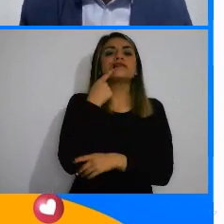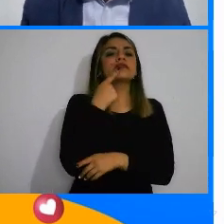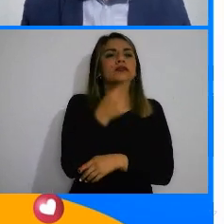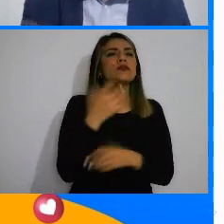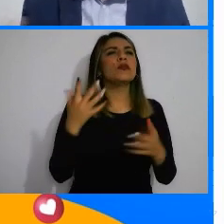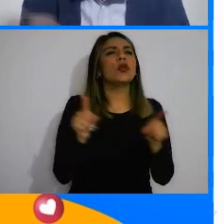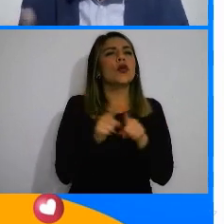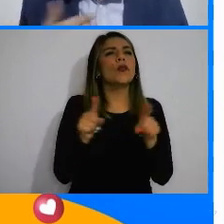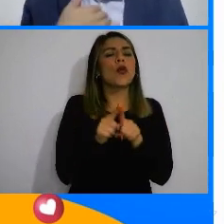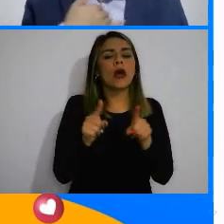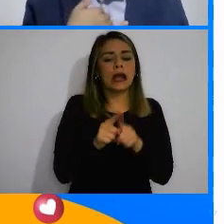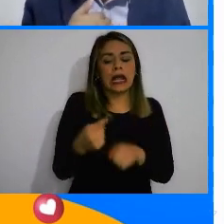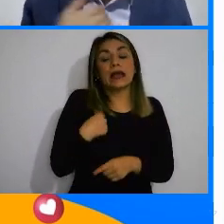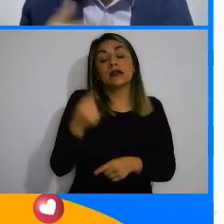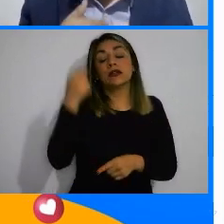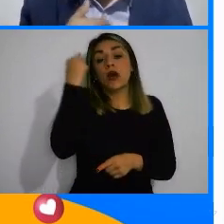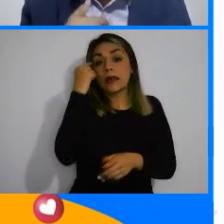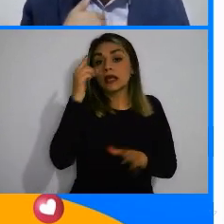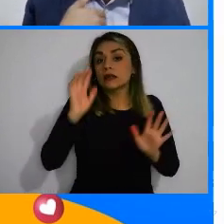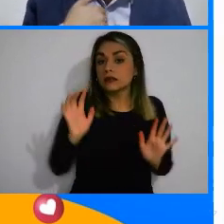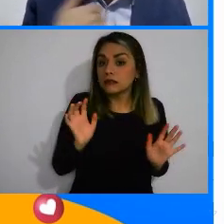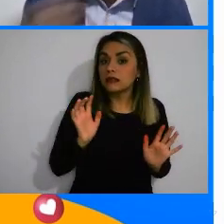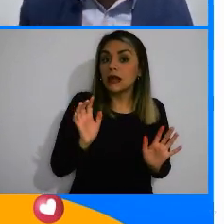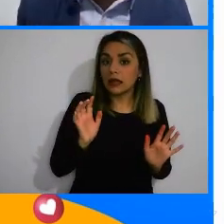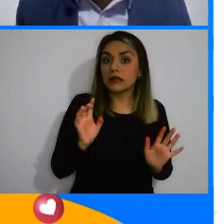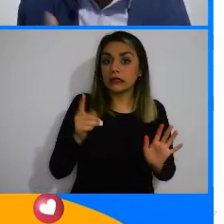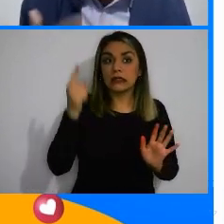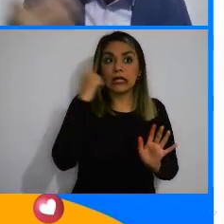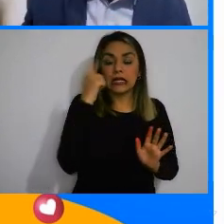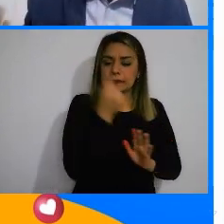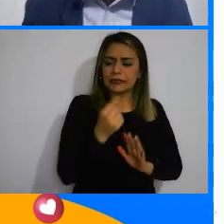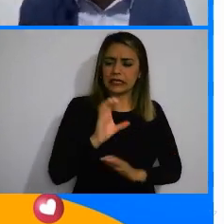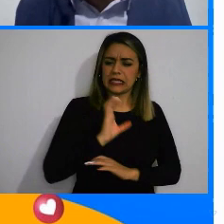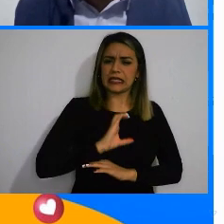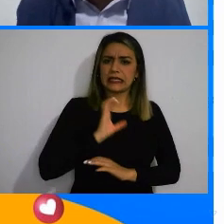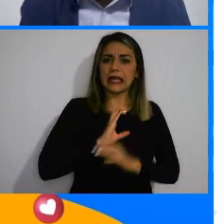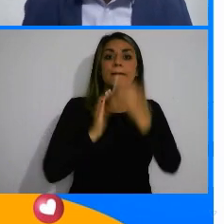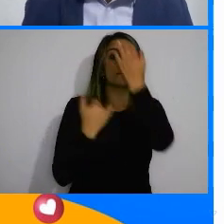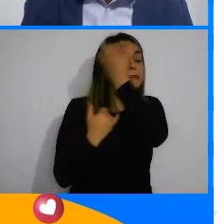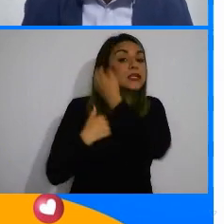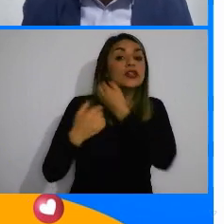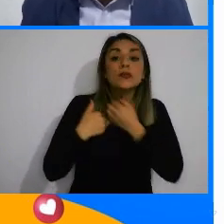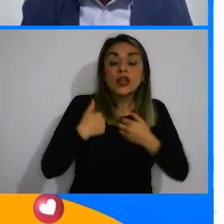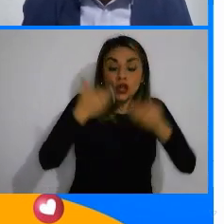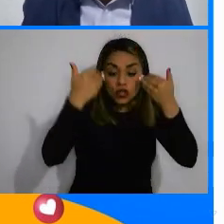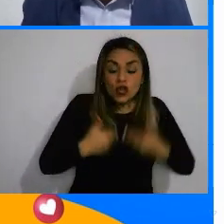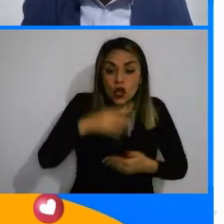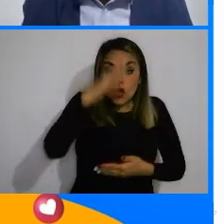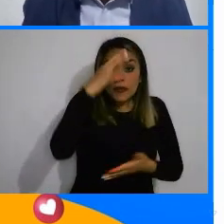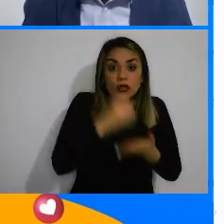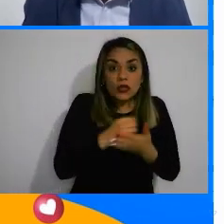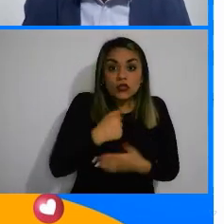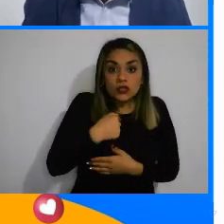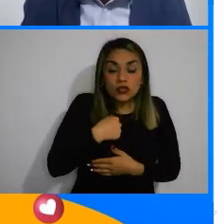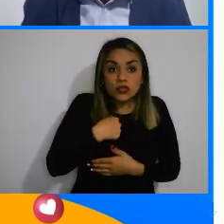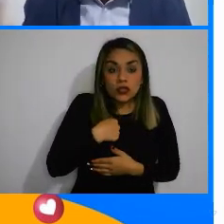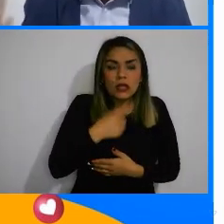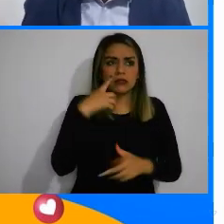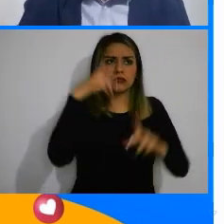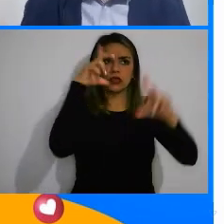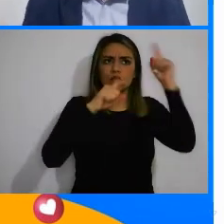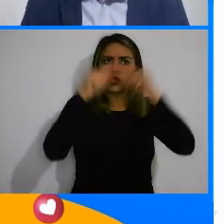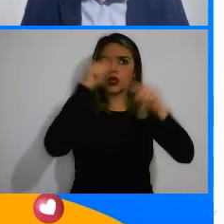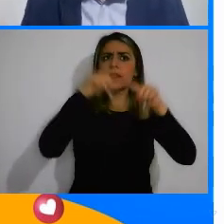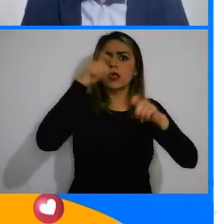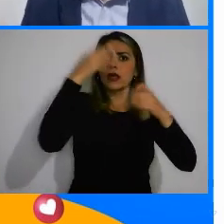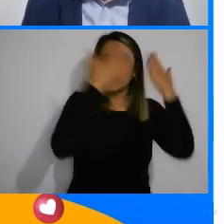lo considero yo así, obviamente es una mirada particular mía, de Julián, que dice que yo digo que el turismo se debe